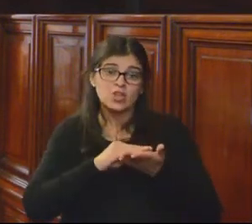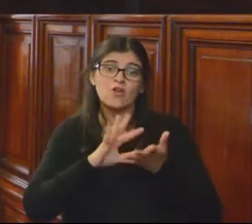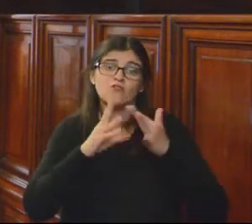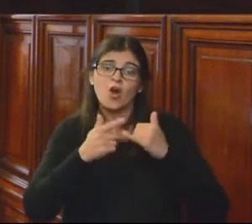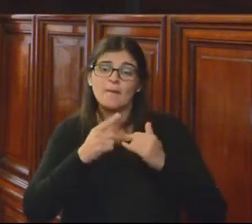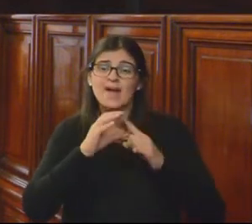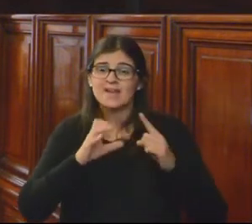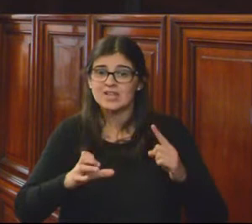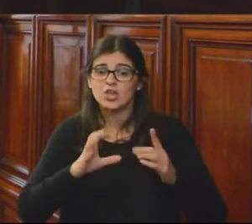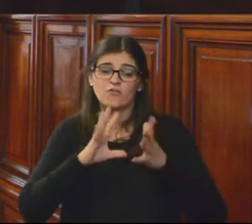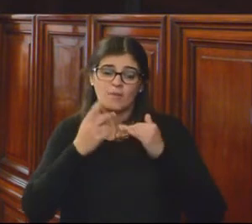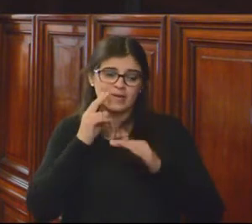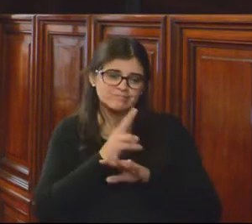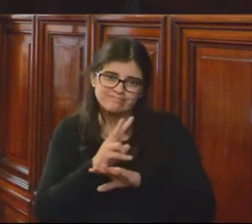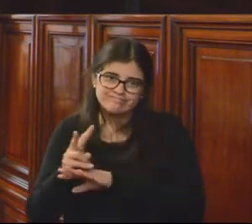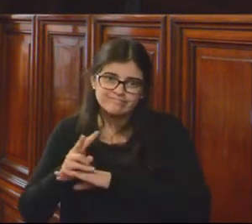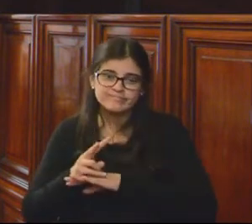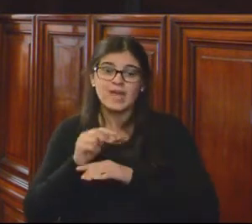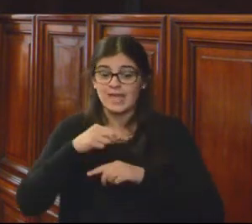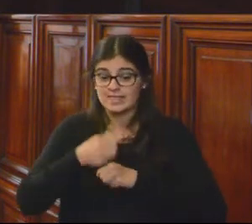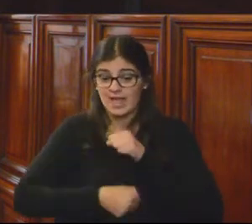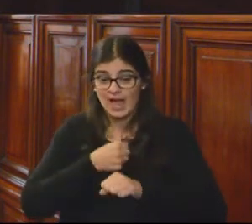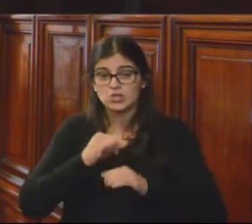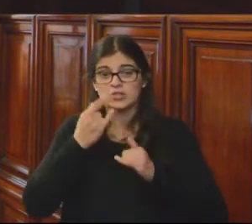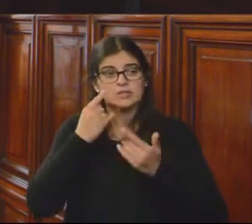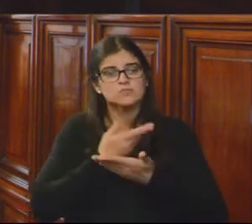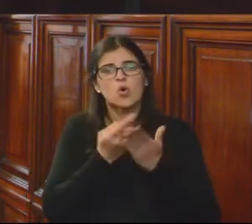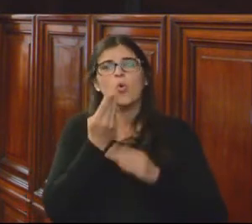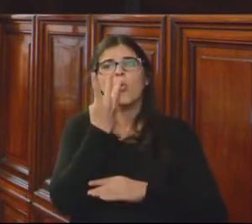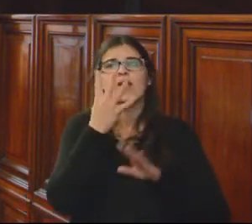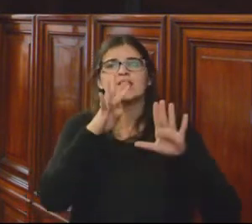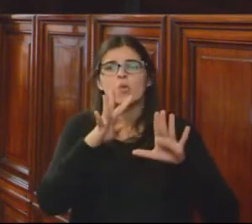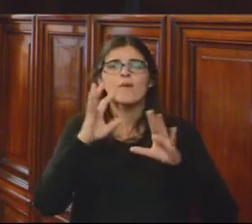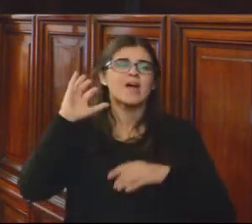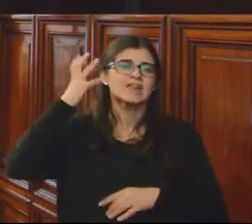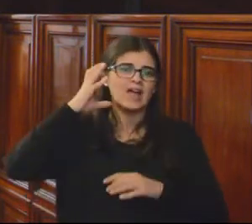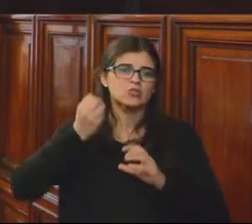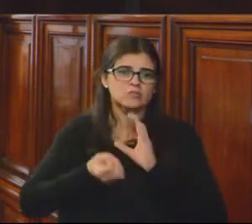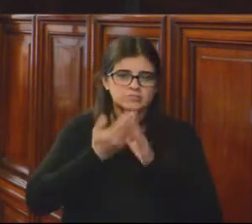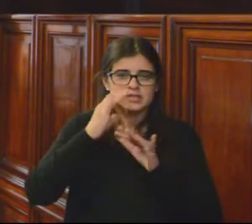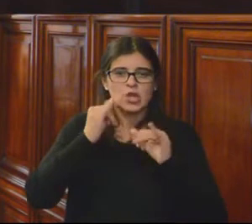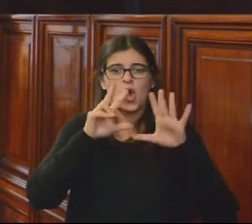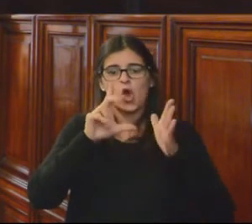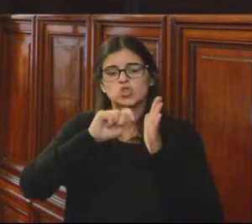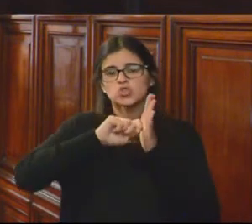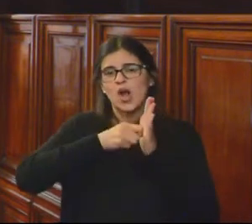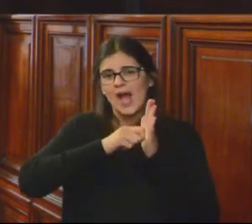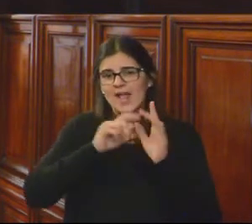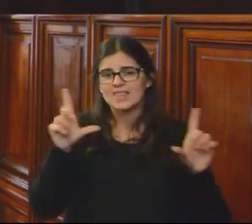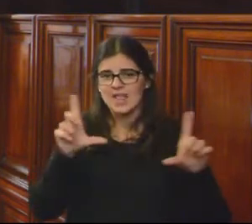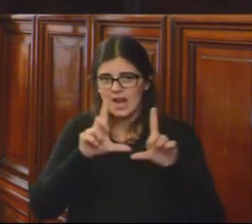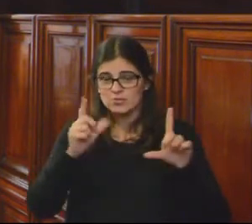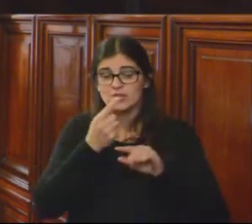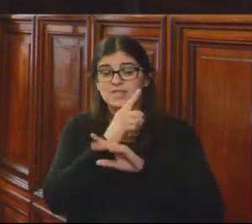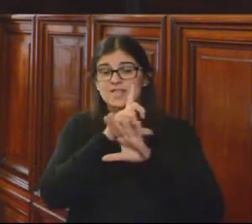radioeléctrico y el cierre de medios. Nosotros, durante este año, han salido del aire 49 emisoras de radio, 8 canales de televisión,